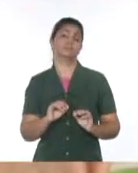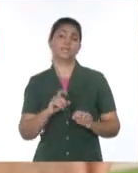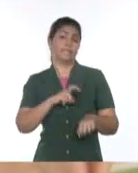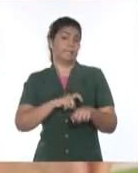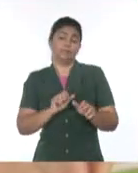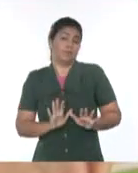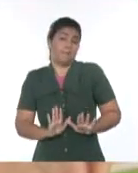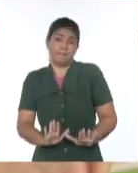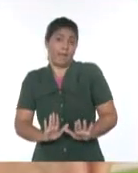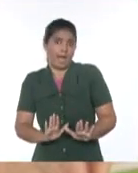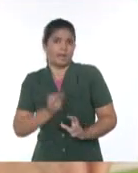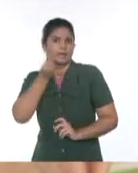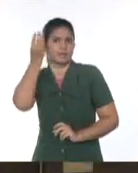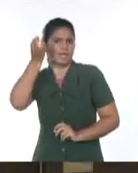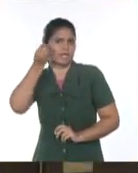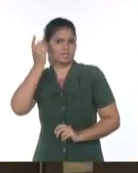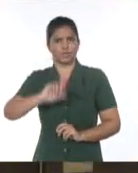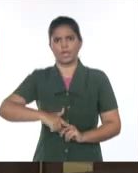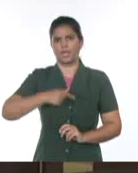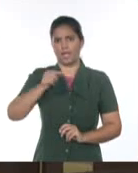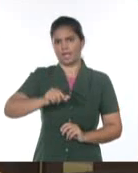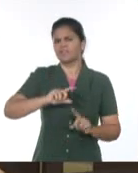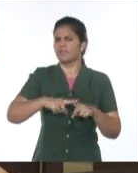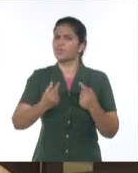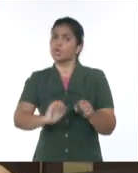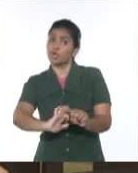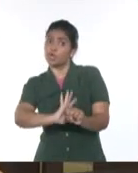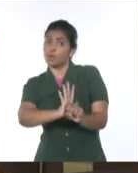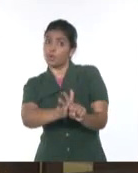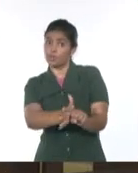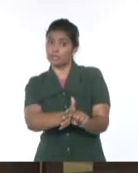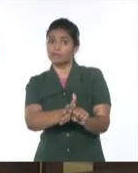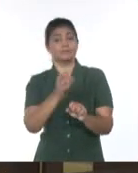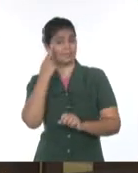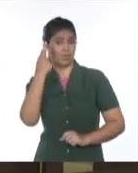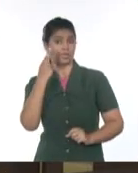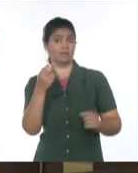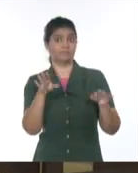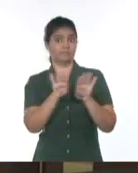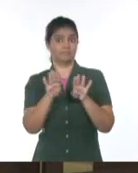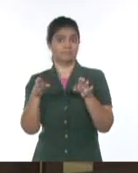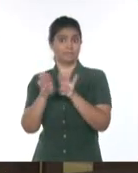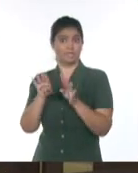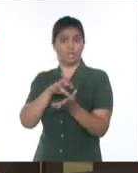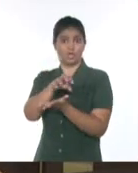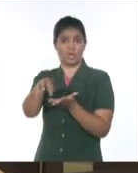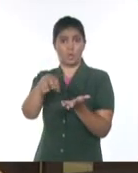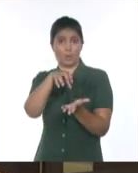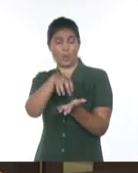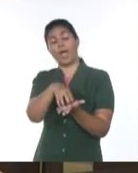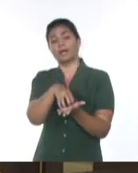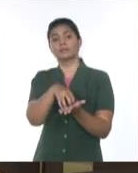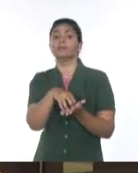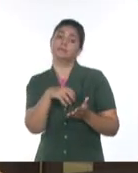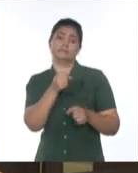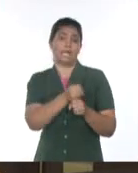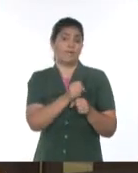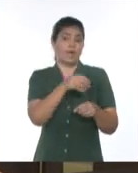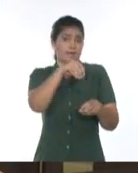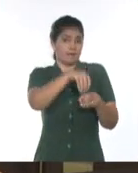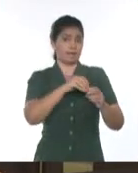de COVID-19. He presenciado una extraordinaria conferencia, partiendo de que hemos escuchado